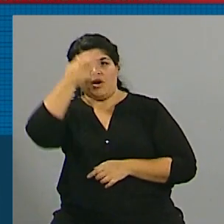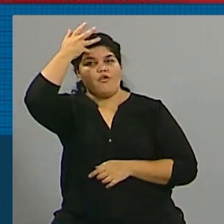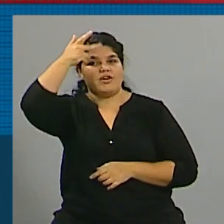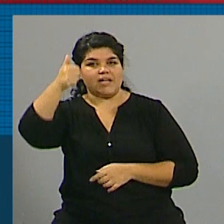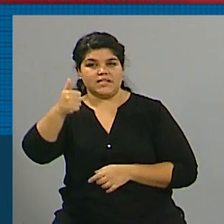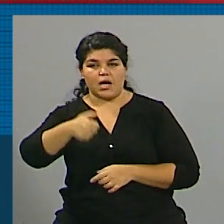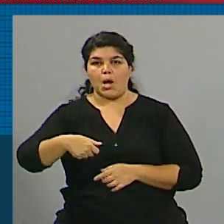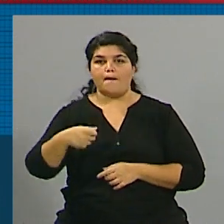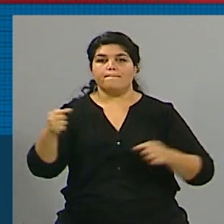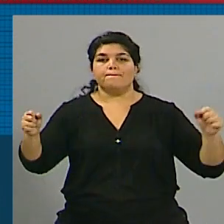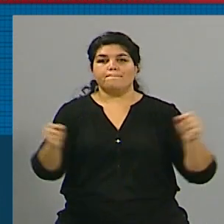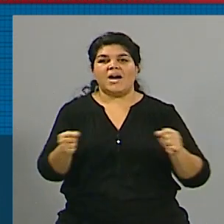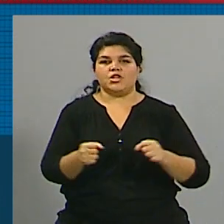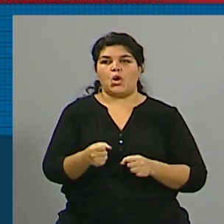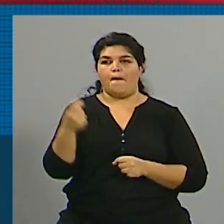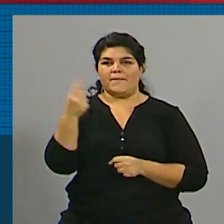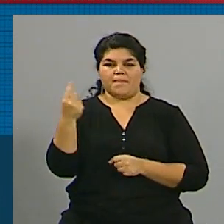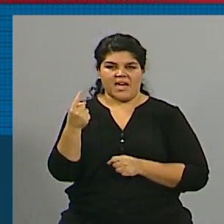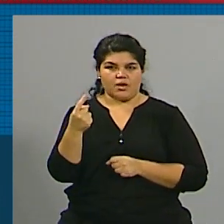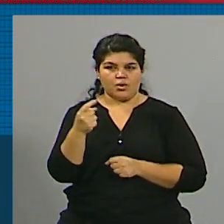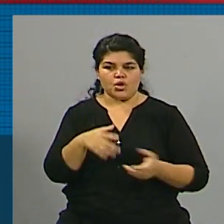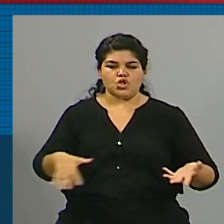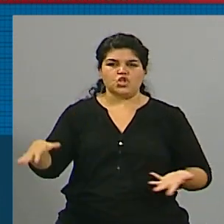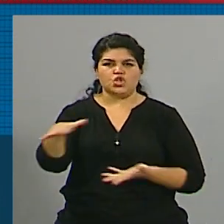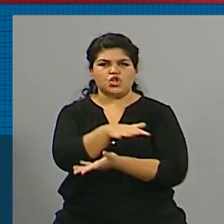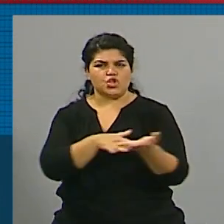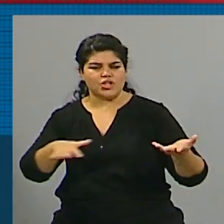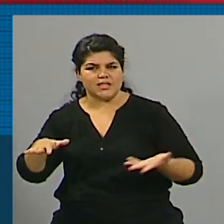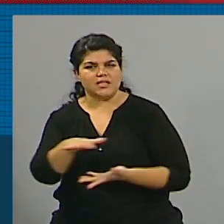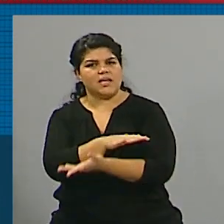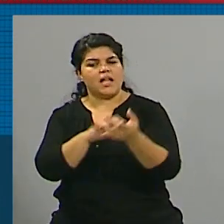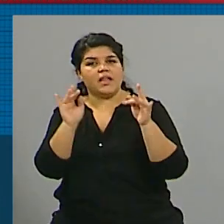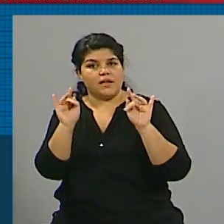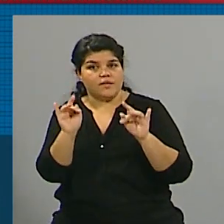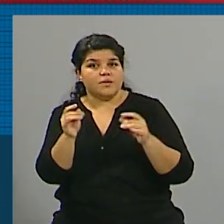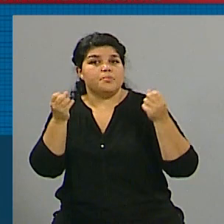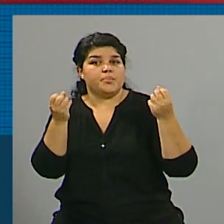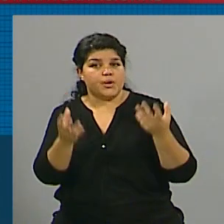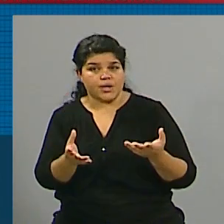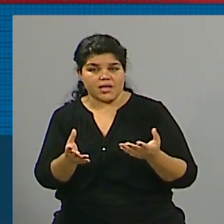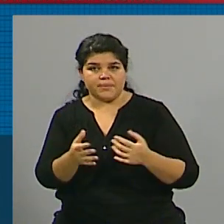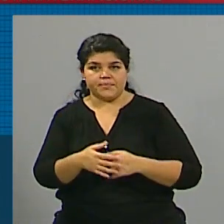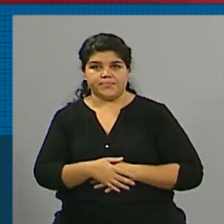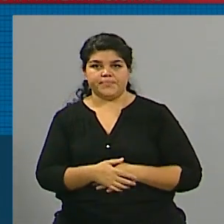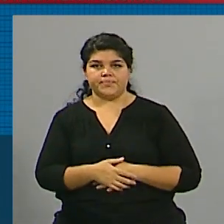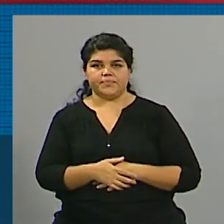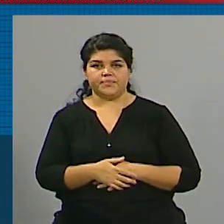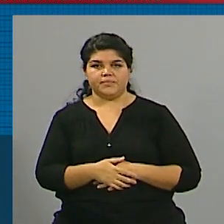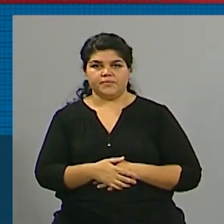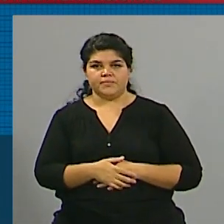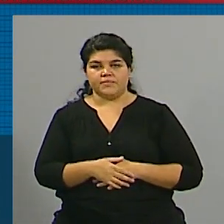pasar, absolutamente complejo en materia social, justamente por lo que ha dejado, lo que ha desencadenado